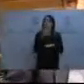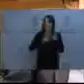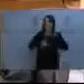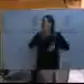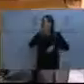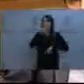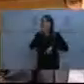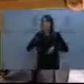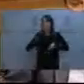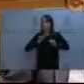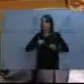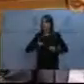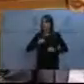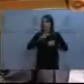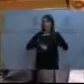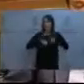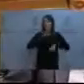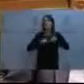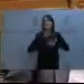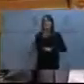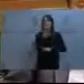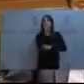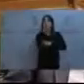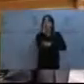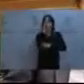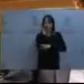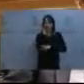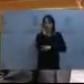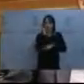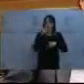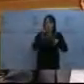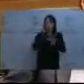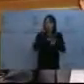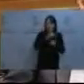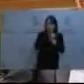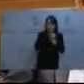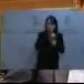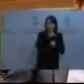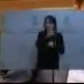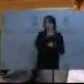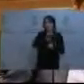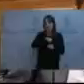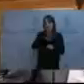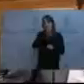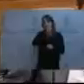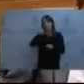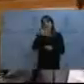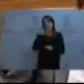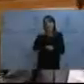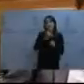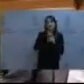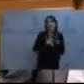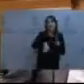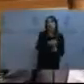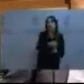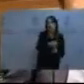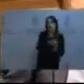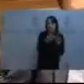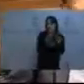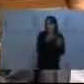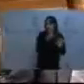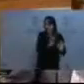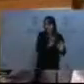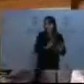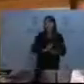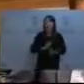que evaluarlas según el impacto que tienen, en este caso, en el empleo y en la empleabilidad para los jóvenes. Y aquí, no sé si estaremos de acuerdo, porque los